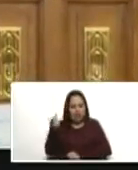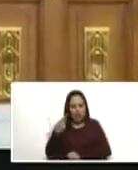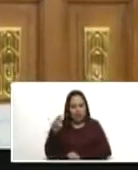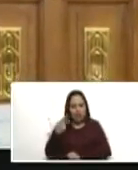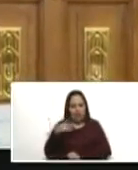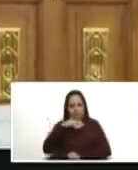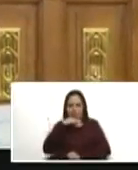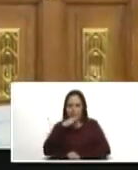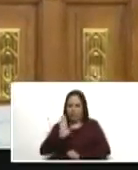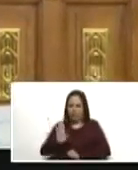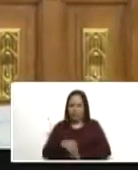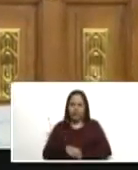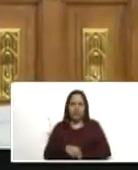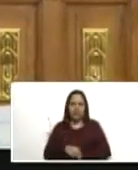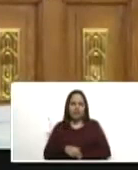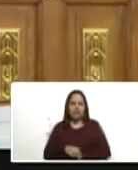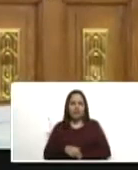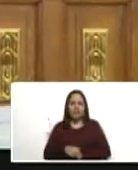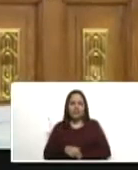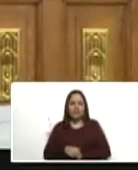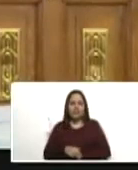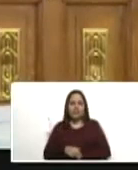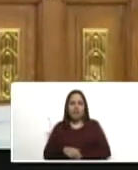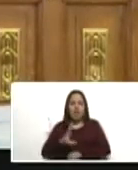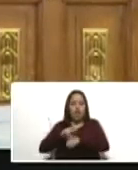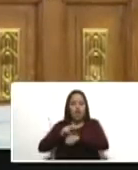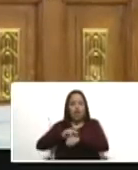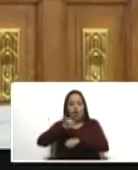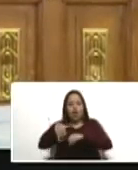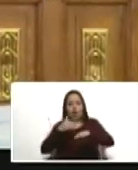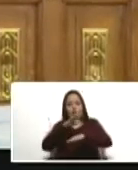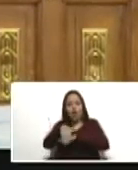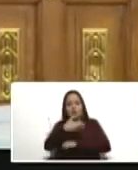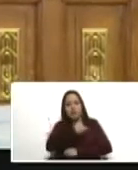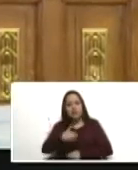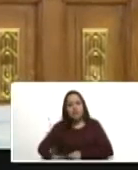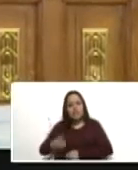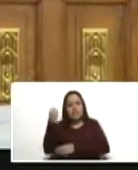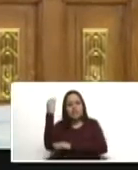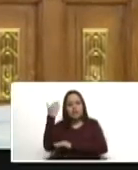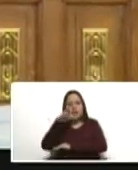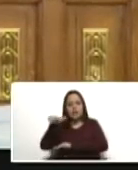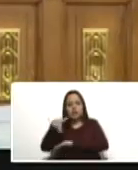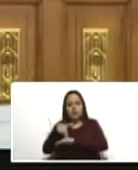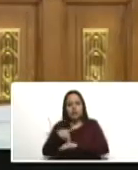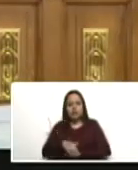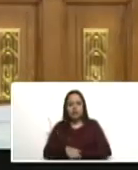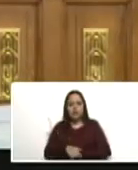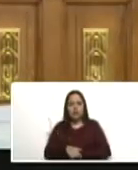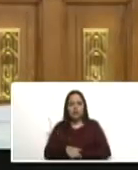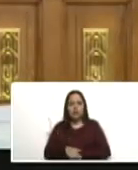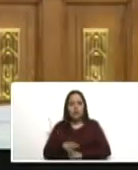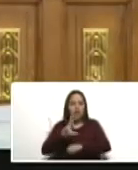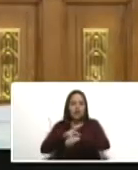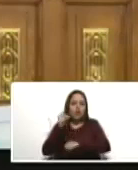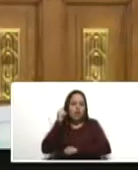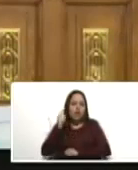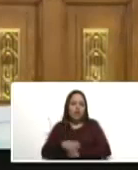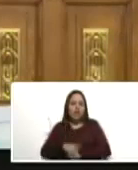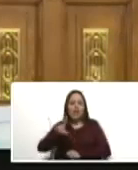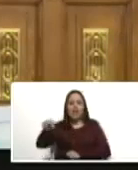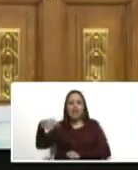bravos doctor Jorge Rodríguez presidente de la asamblea nacional doctora Gladis Gutiérrez